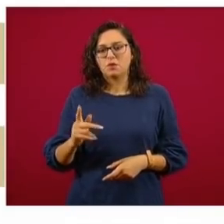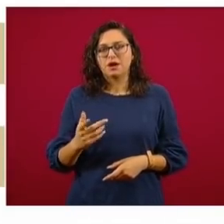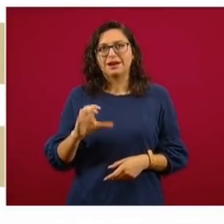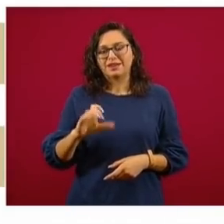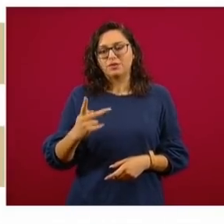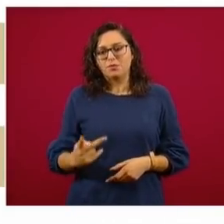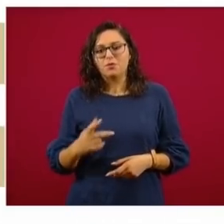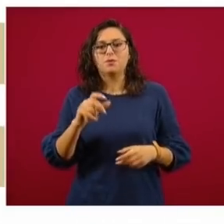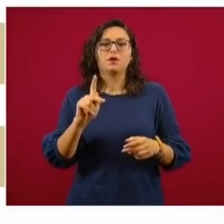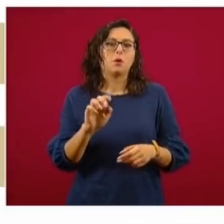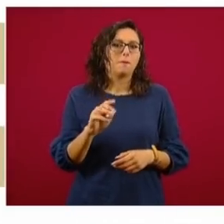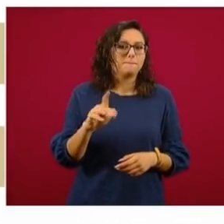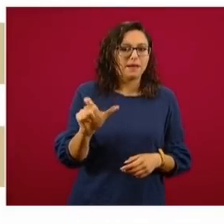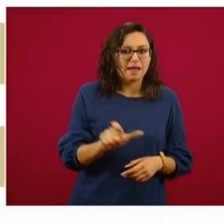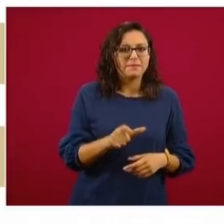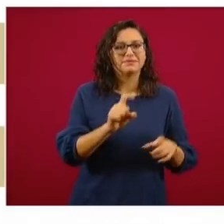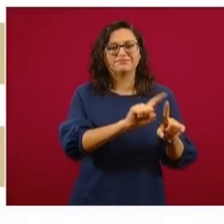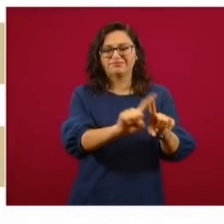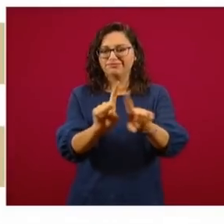La segunda